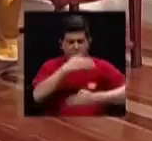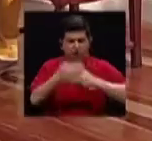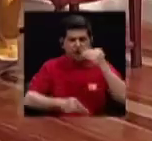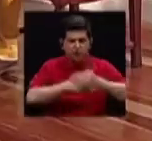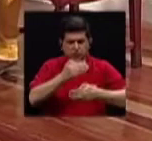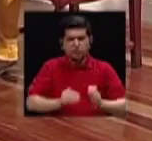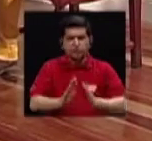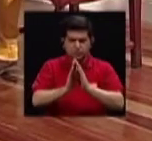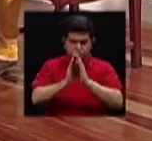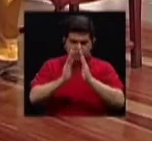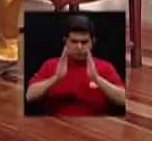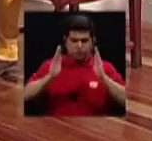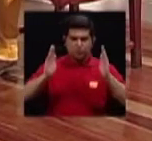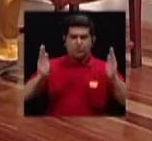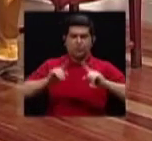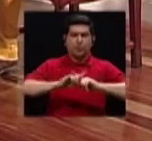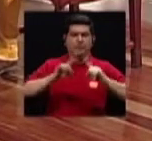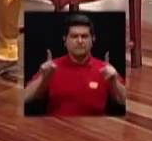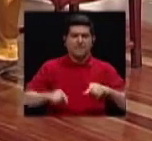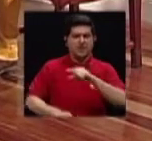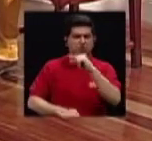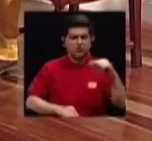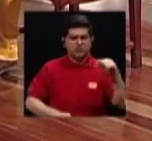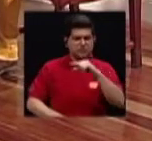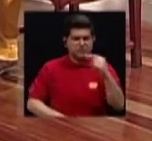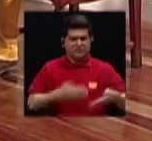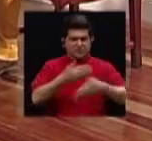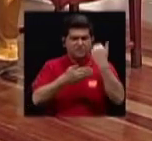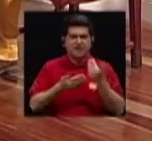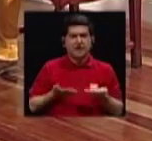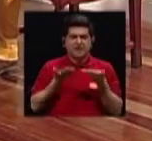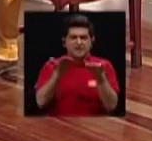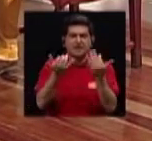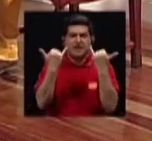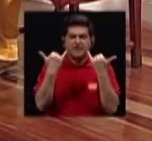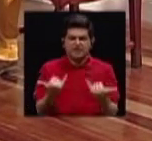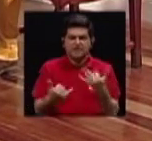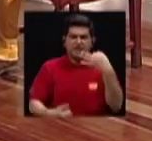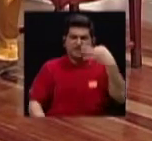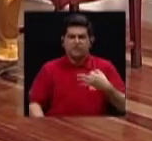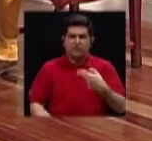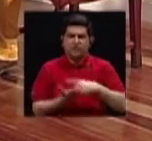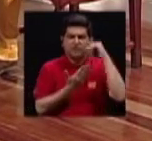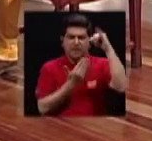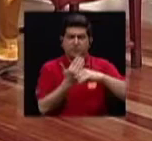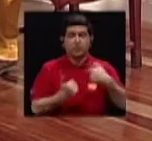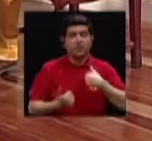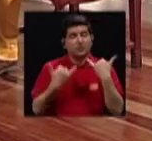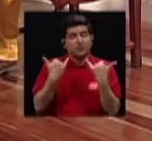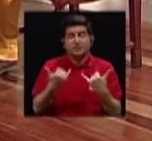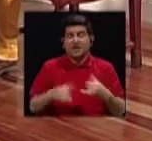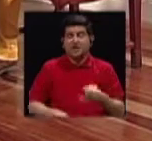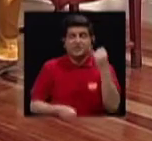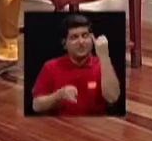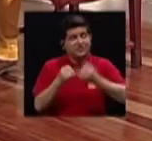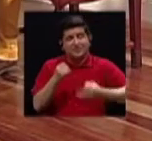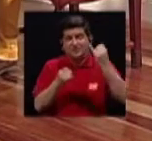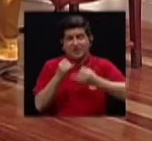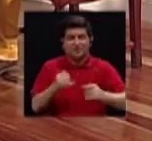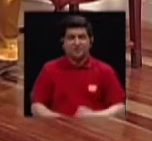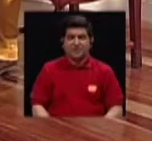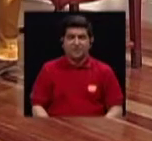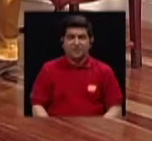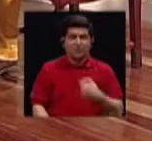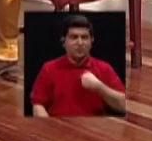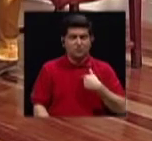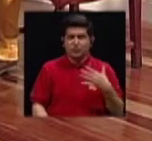pero hace unas pocas semanas hicimos entrega formal del proyecto. Ya yo me retiro, que les repito, no estoy